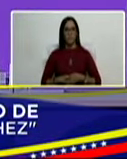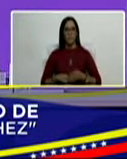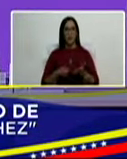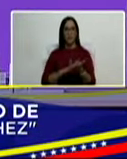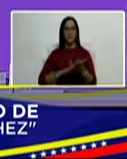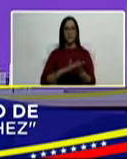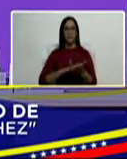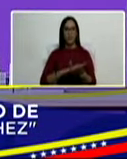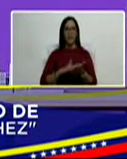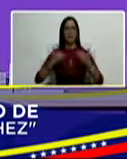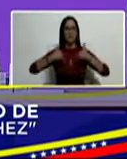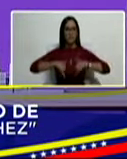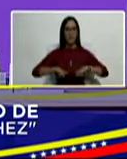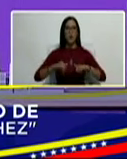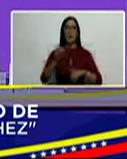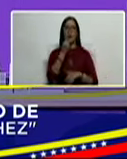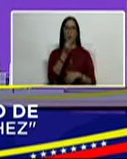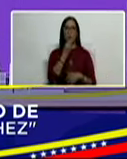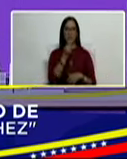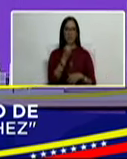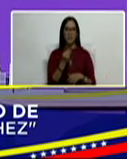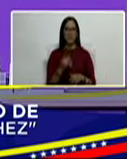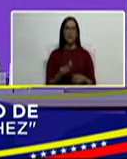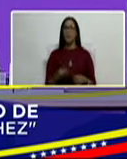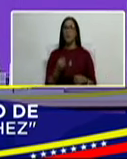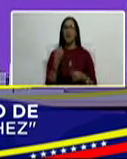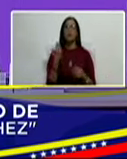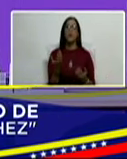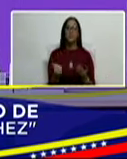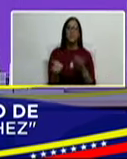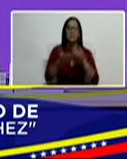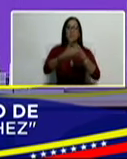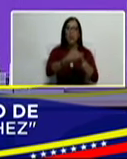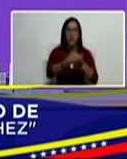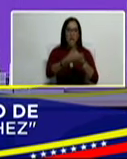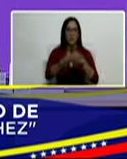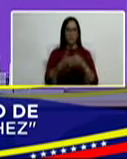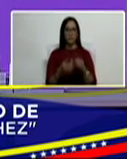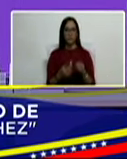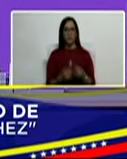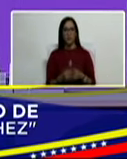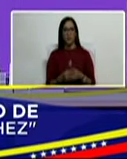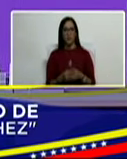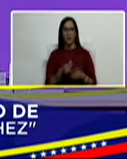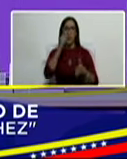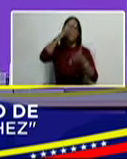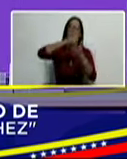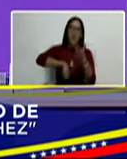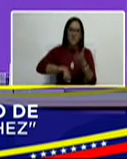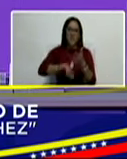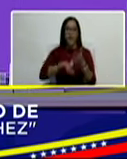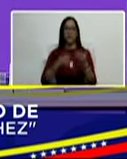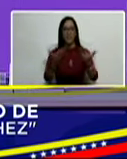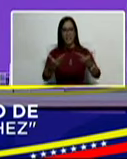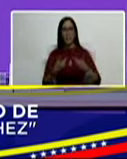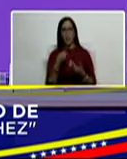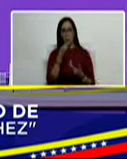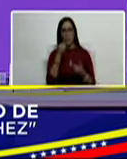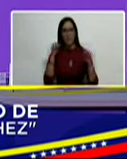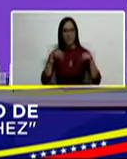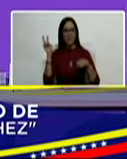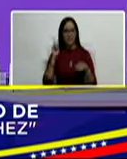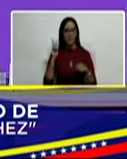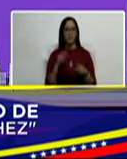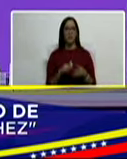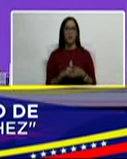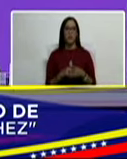resolverle a sus hijos la comida cuando nos la escondieron, cuando prohibieron que le importáramos, cuando